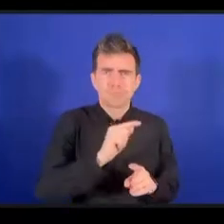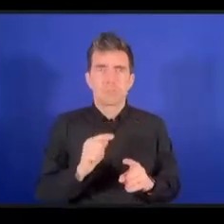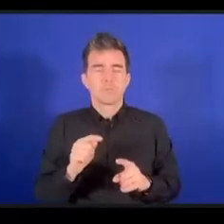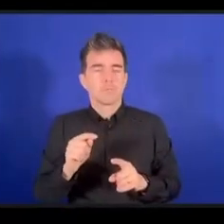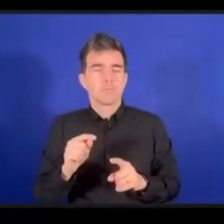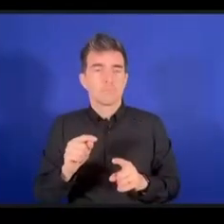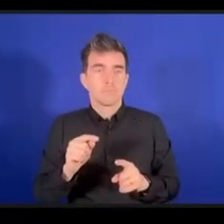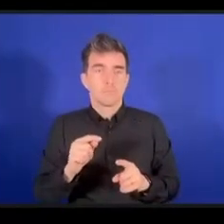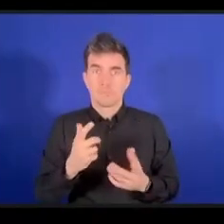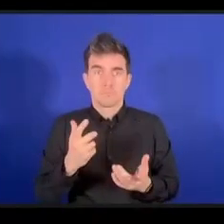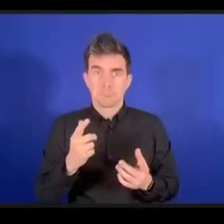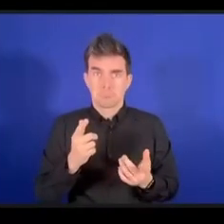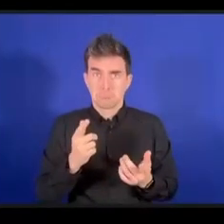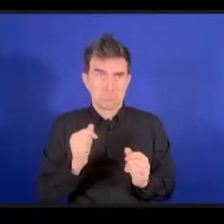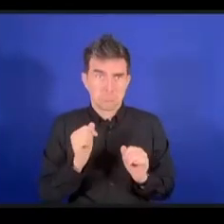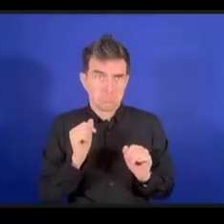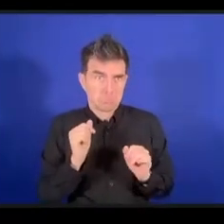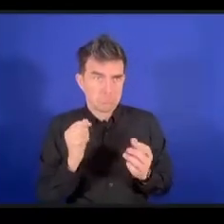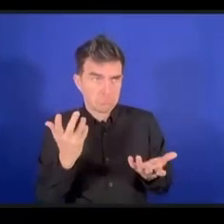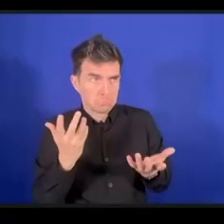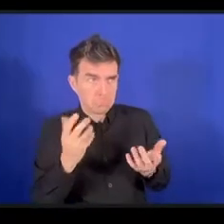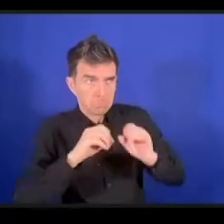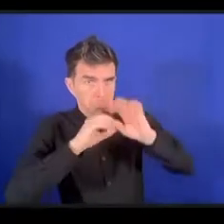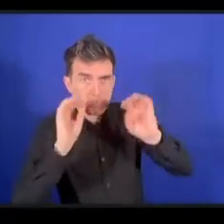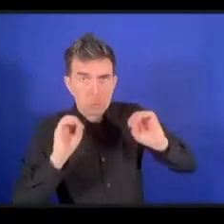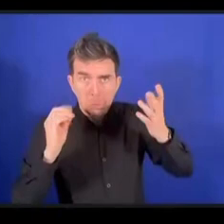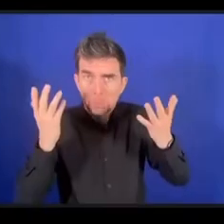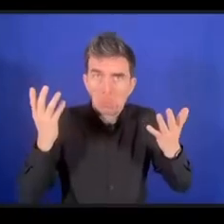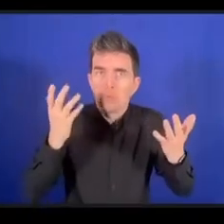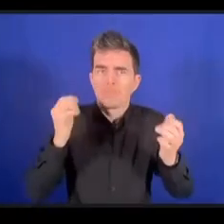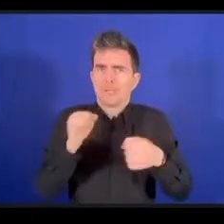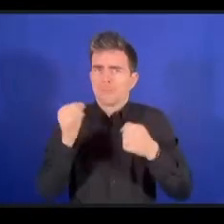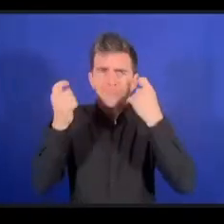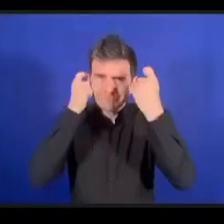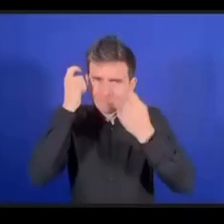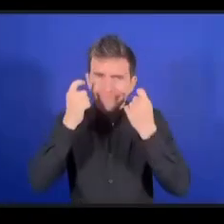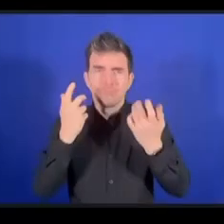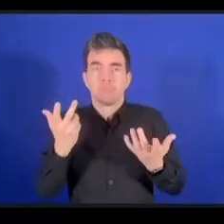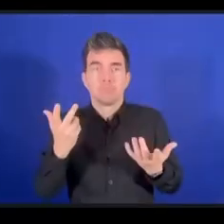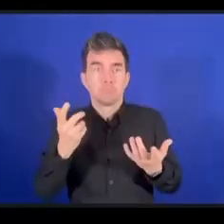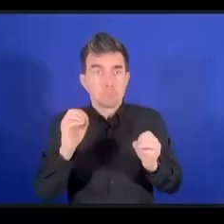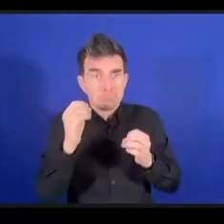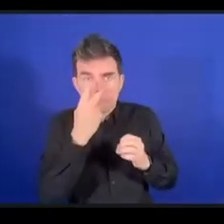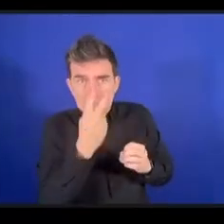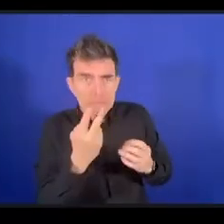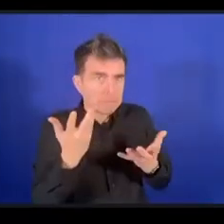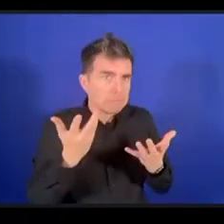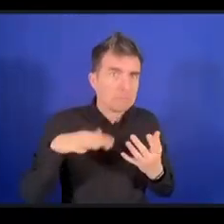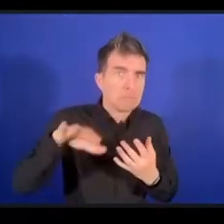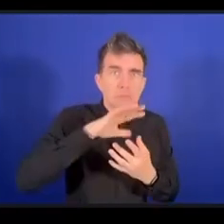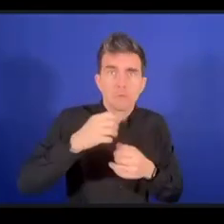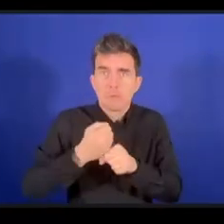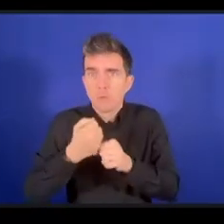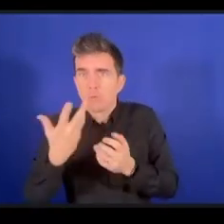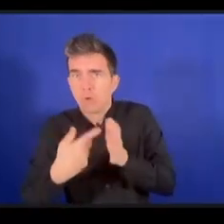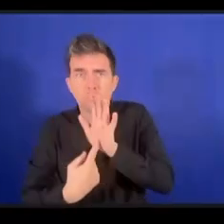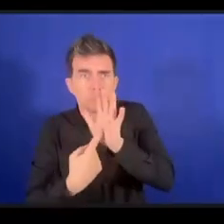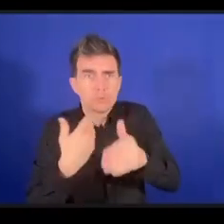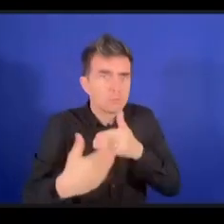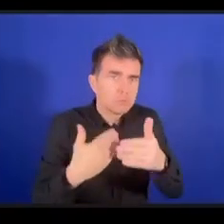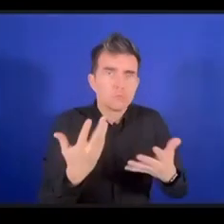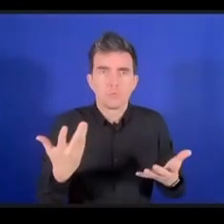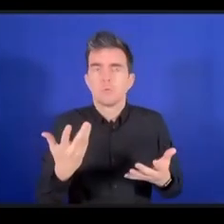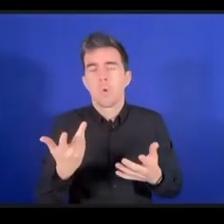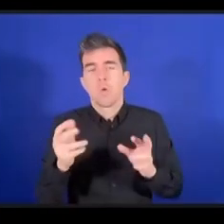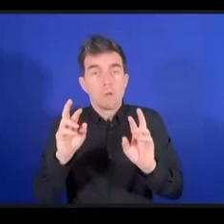porque evidentemente pues lo más importante es tener a todos participando en este entorno y es lo que se ha podido lograr